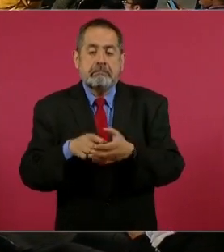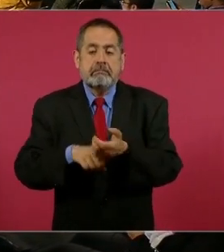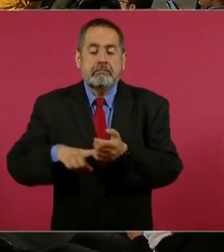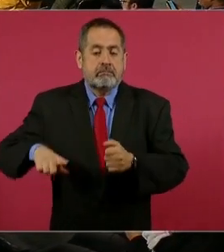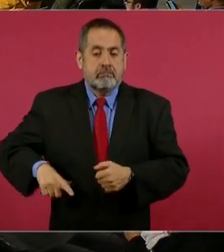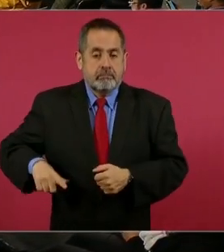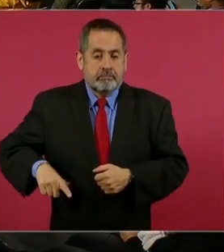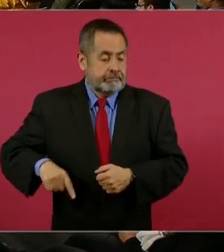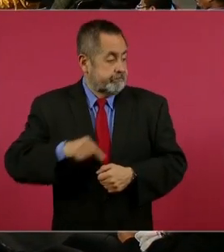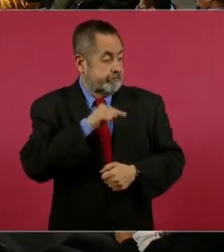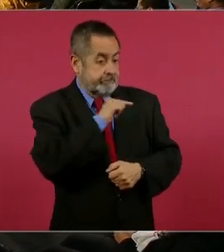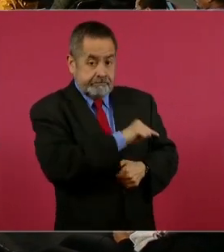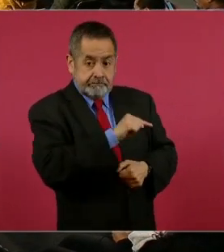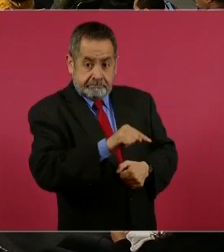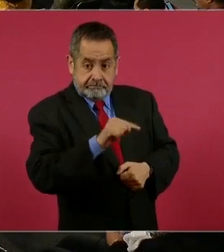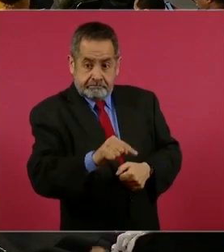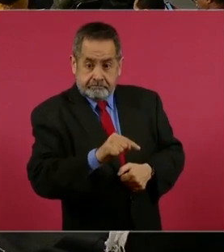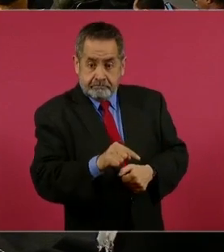vendían